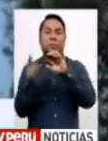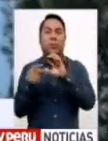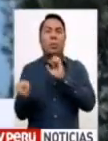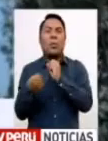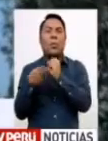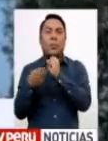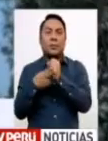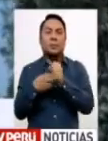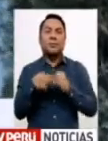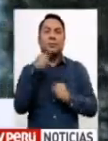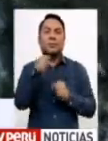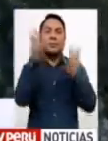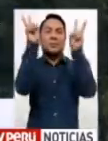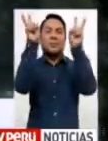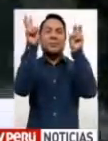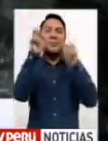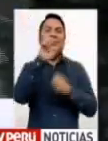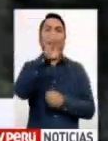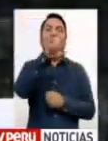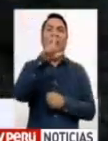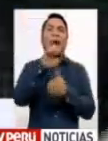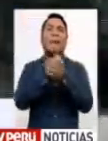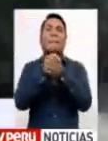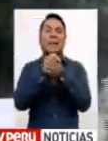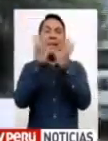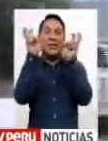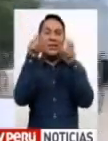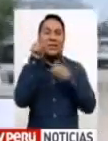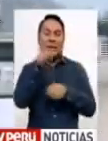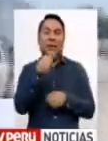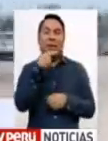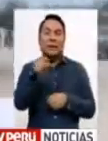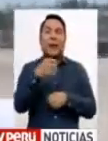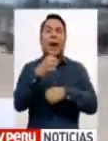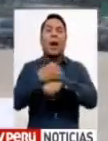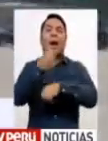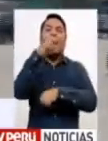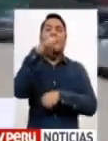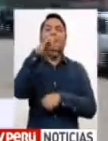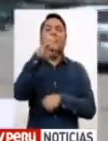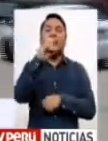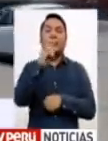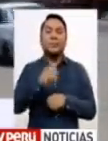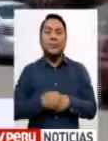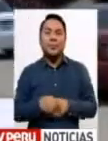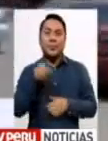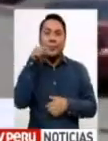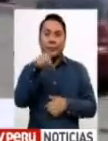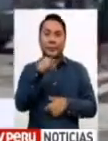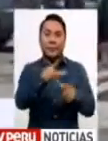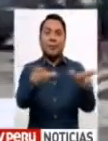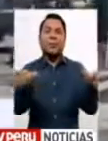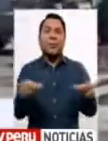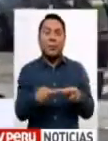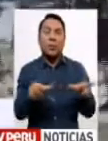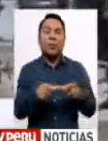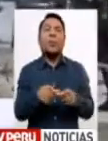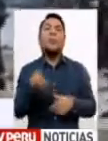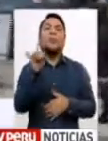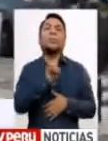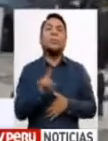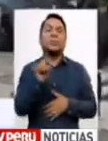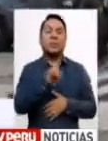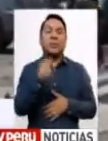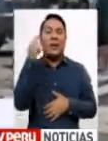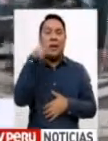El Amigo, ubicado en el distrito de San Clemente, en Pisco. Este lugar sería utilizado como punto